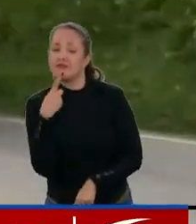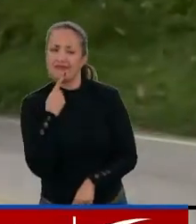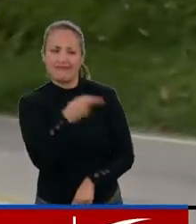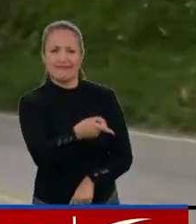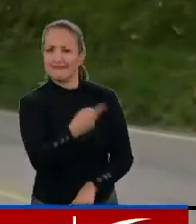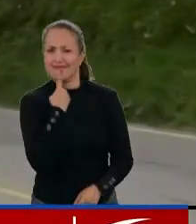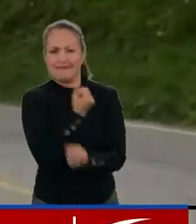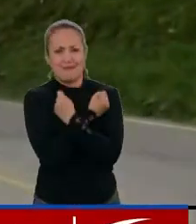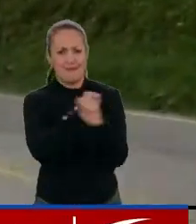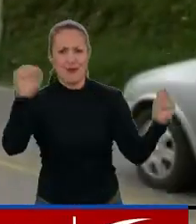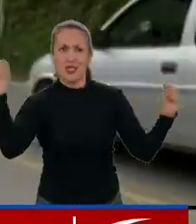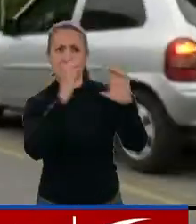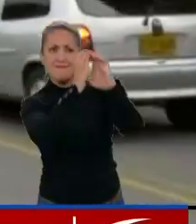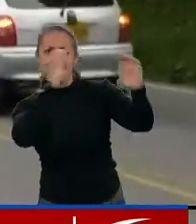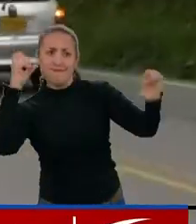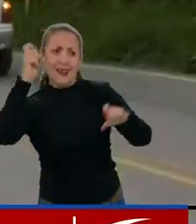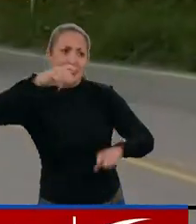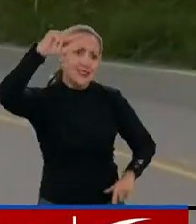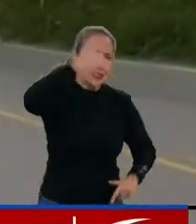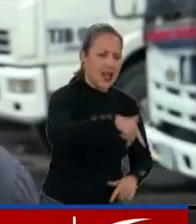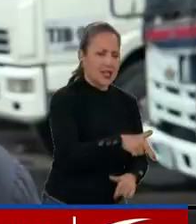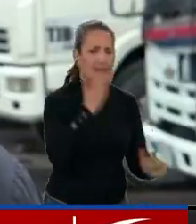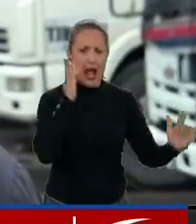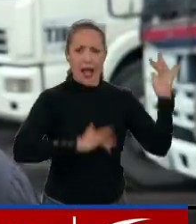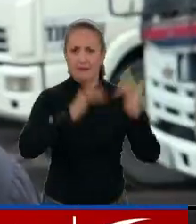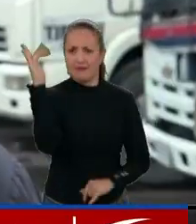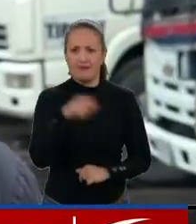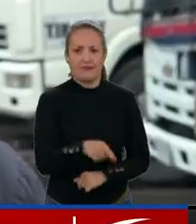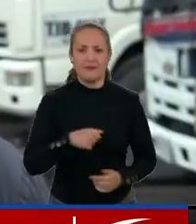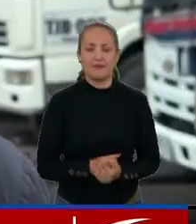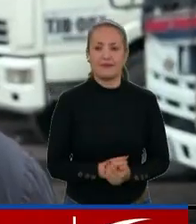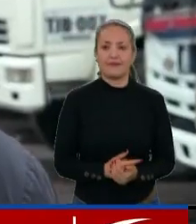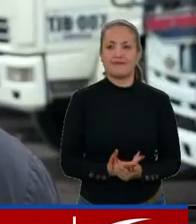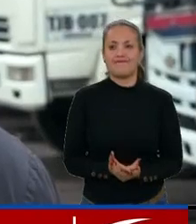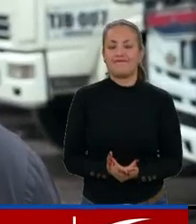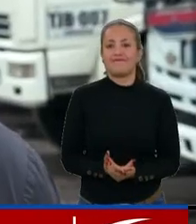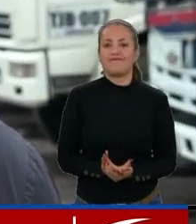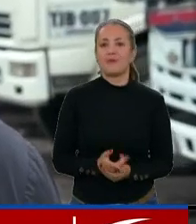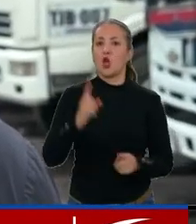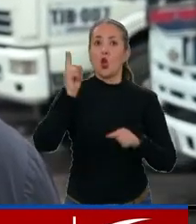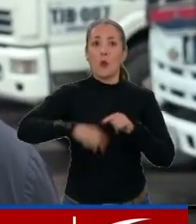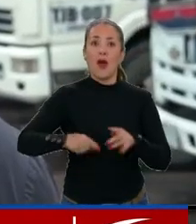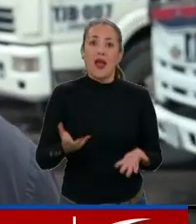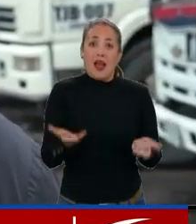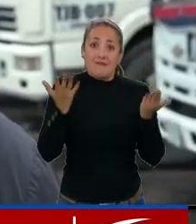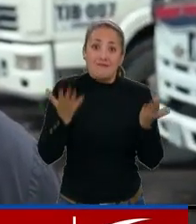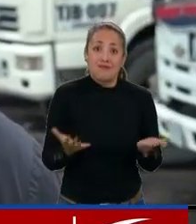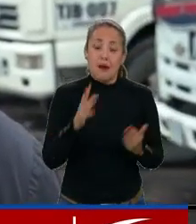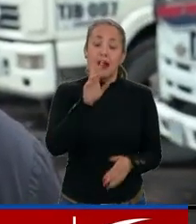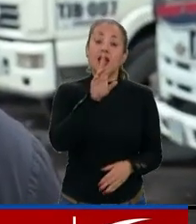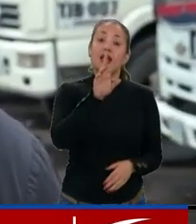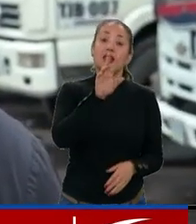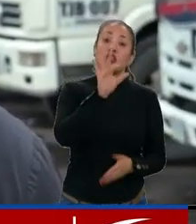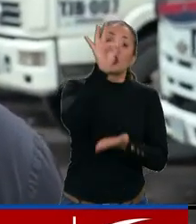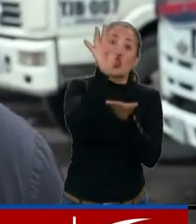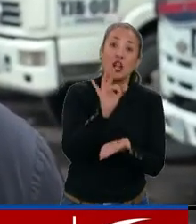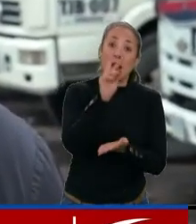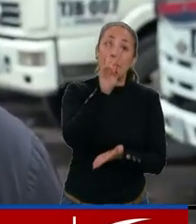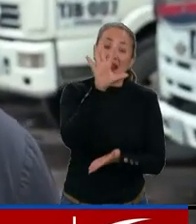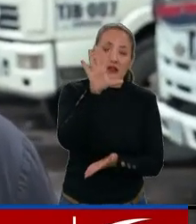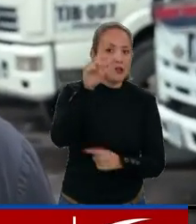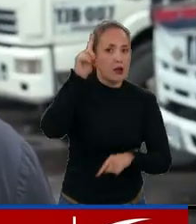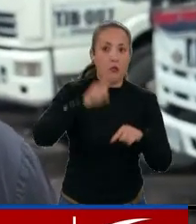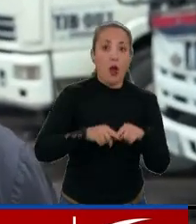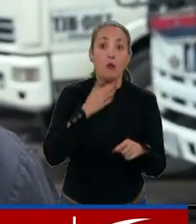es imposible transitar. Tiene que no echar el peso, que es como 25 toneladas, porque si le echa más eso